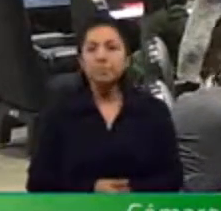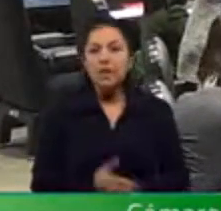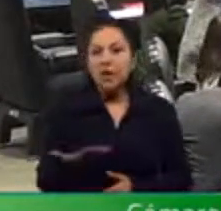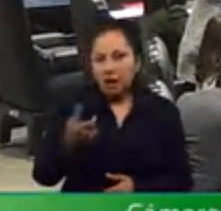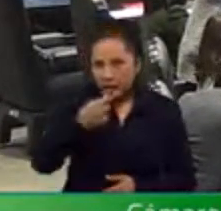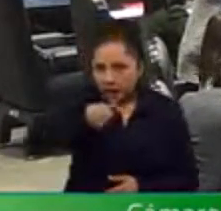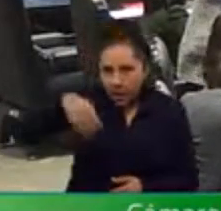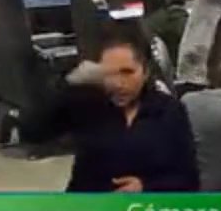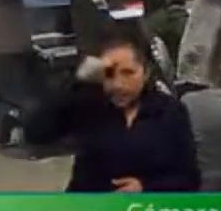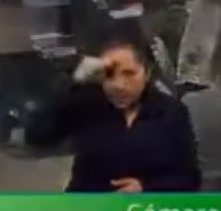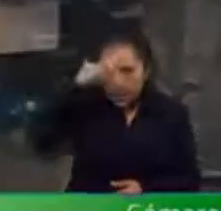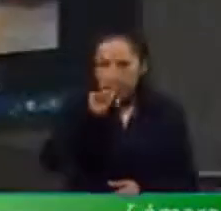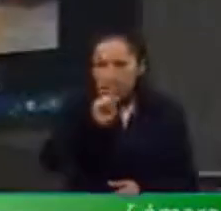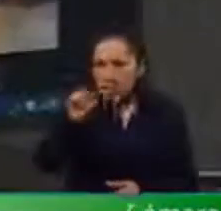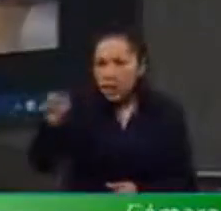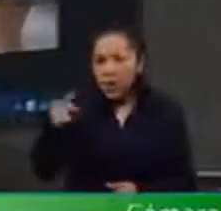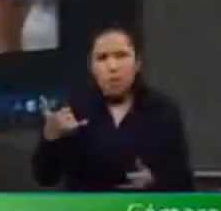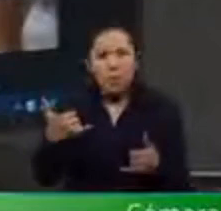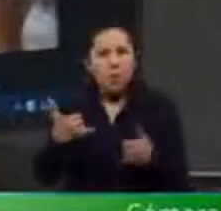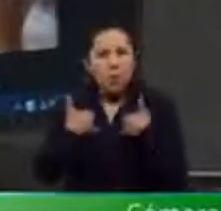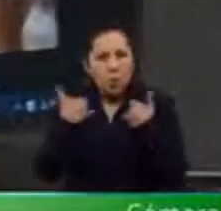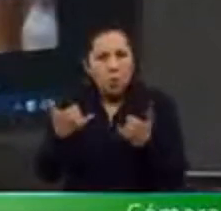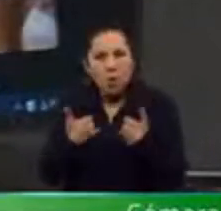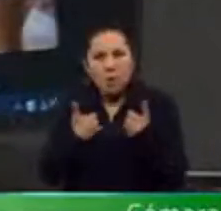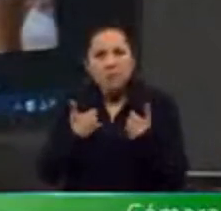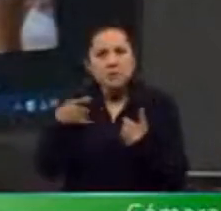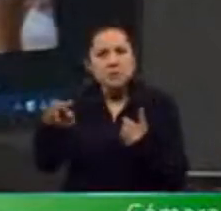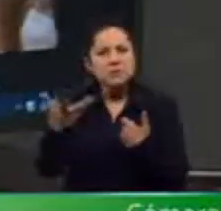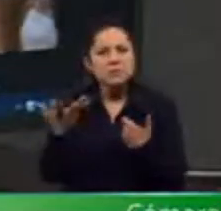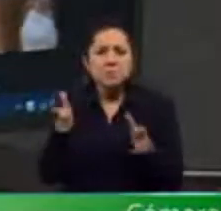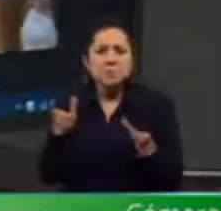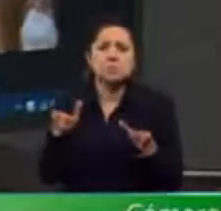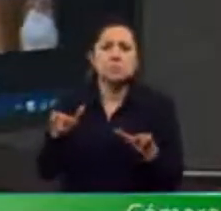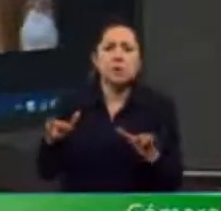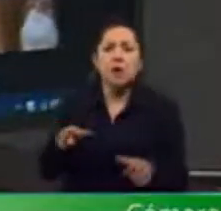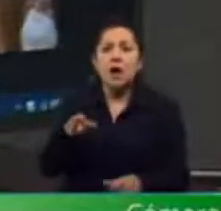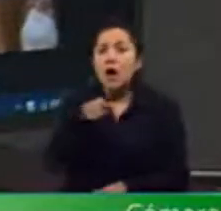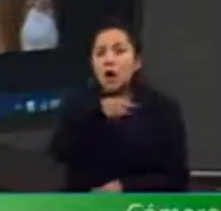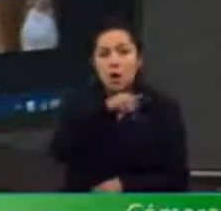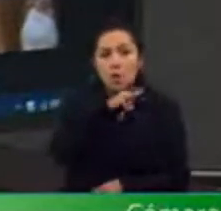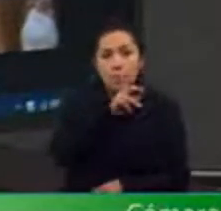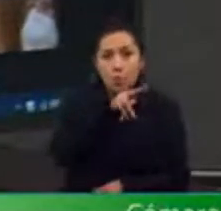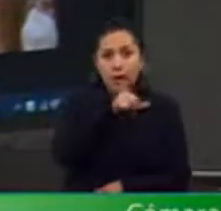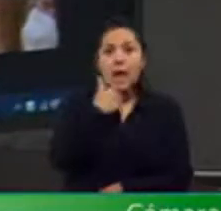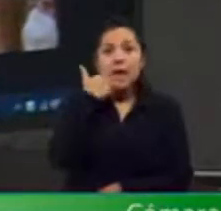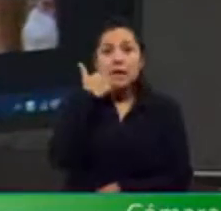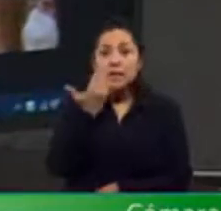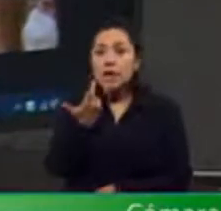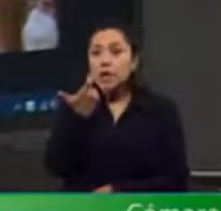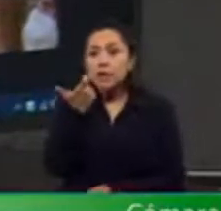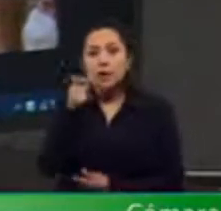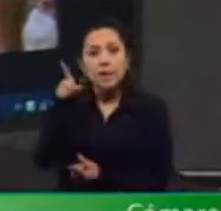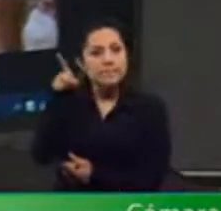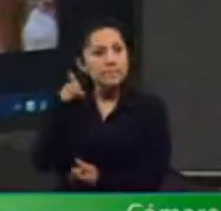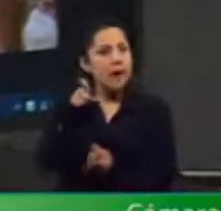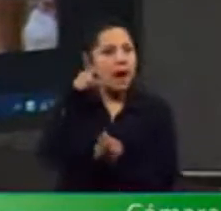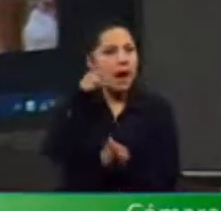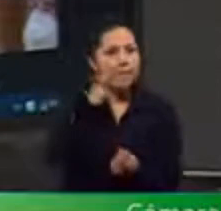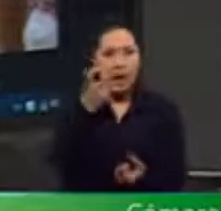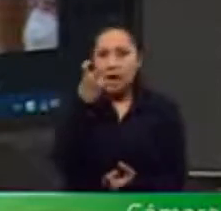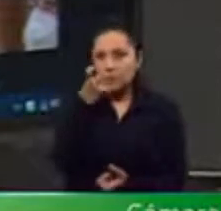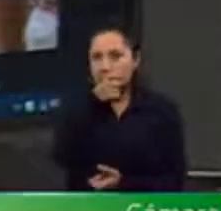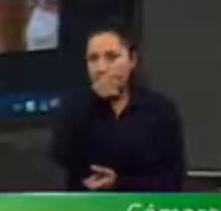jóvenes. La idea de Morena es recaudar impuestos a como dé lugar. Morena es una desgracia,